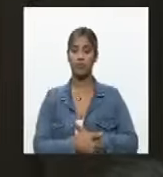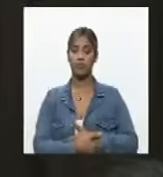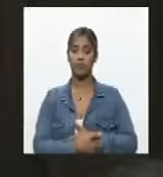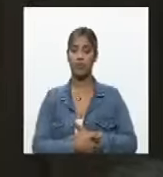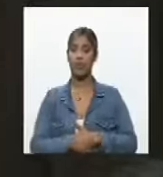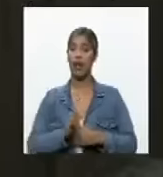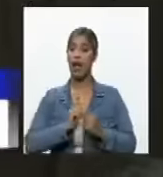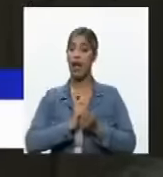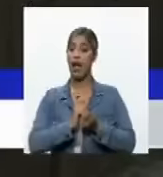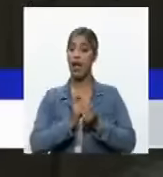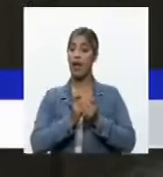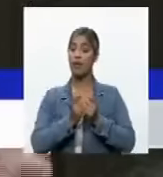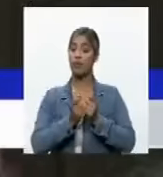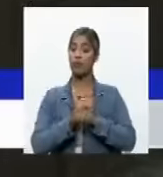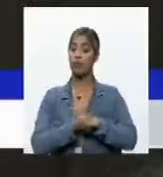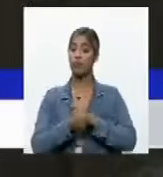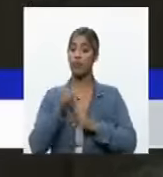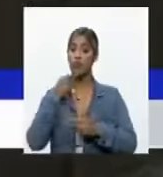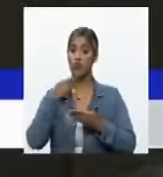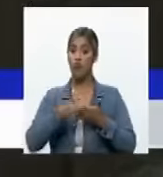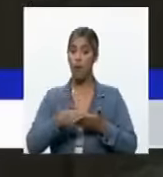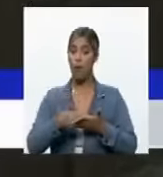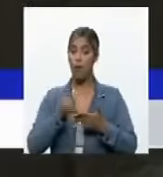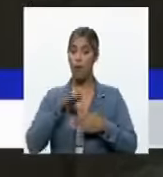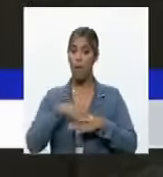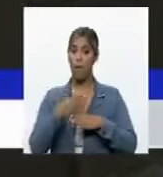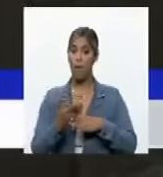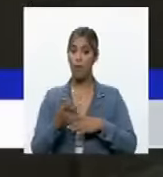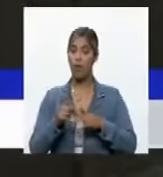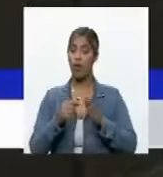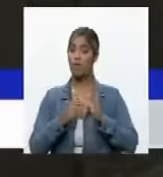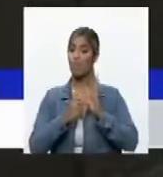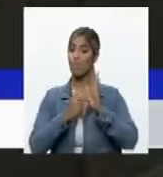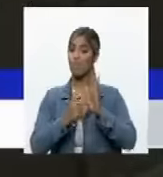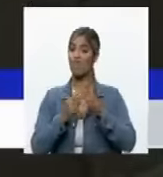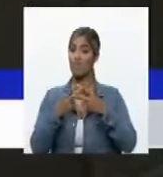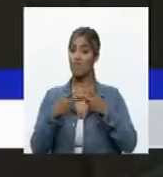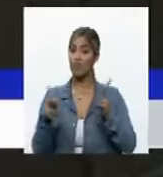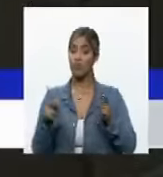cambiara su nombre, motivo de la develación